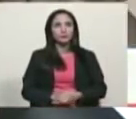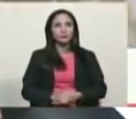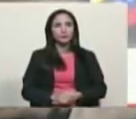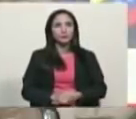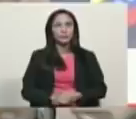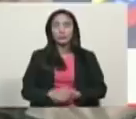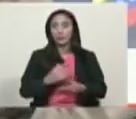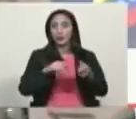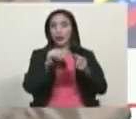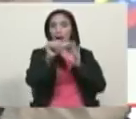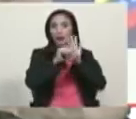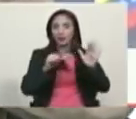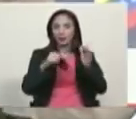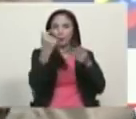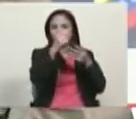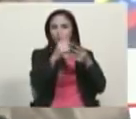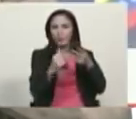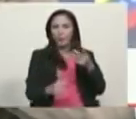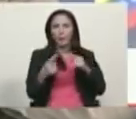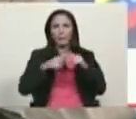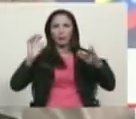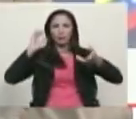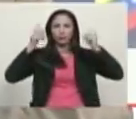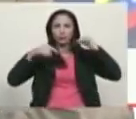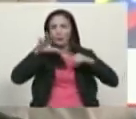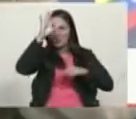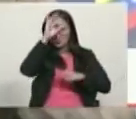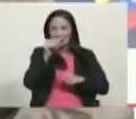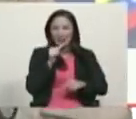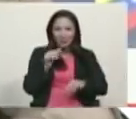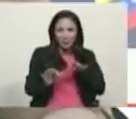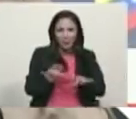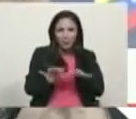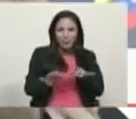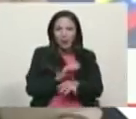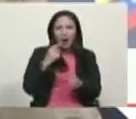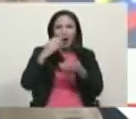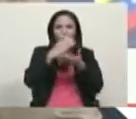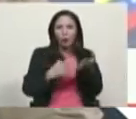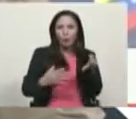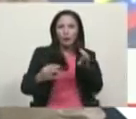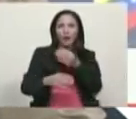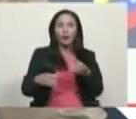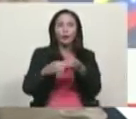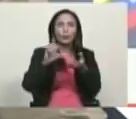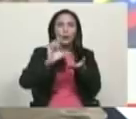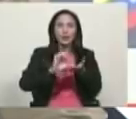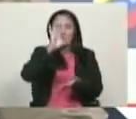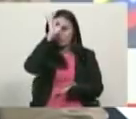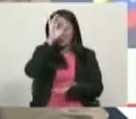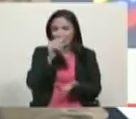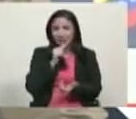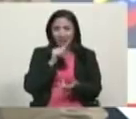Un artículo más loco que otro. Yo no sé quién escribe los comunicados del cartel de Lima.